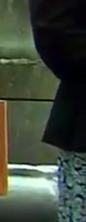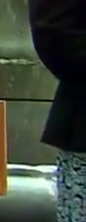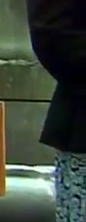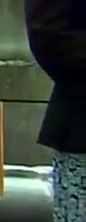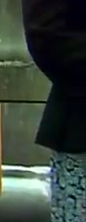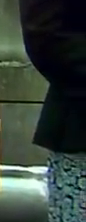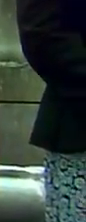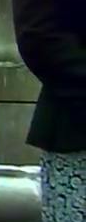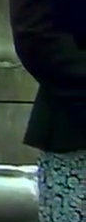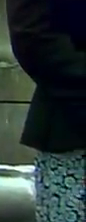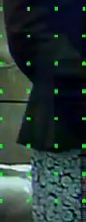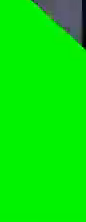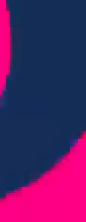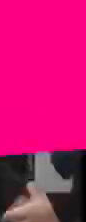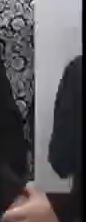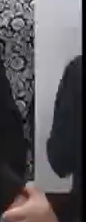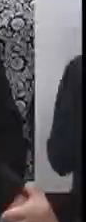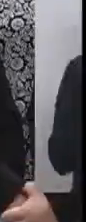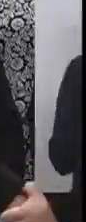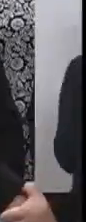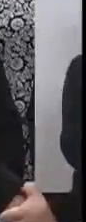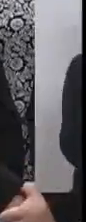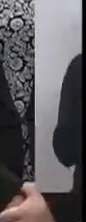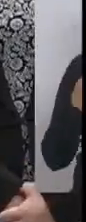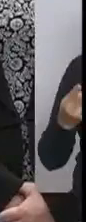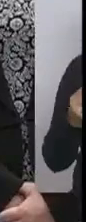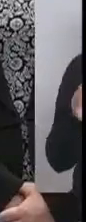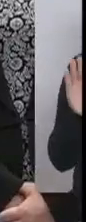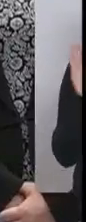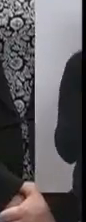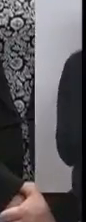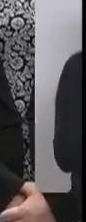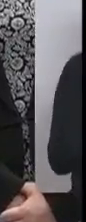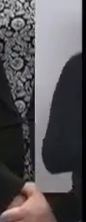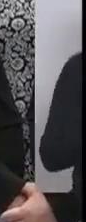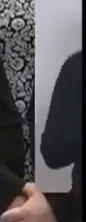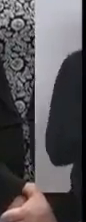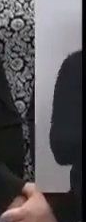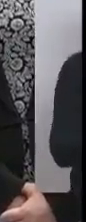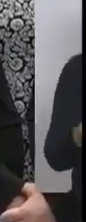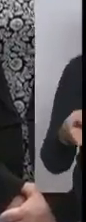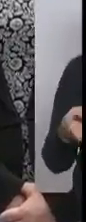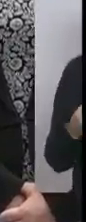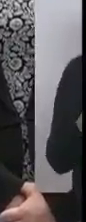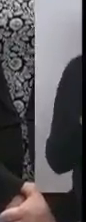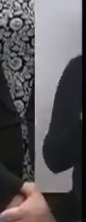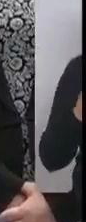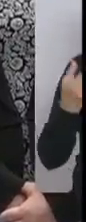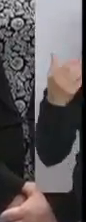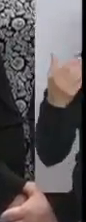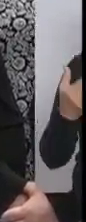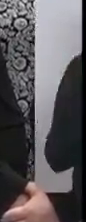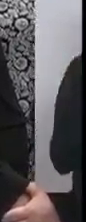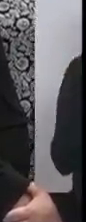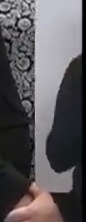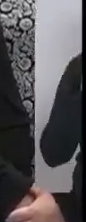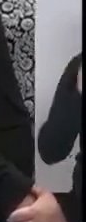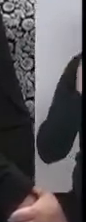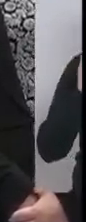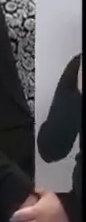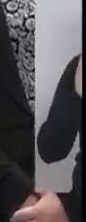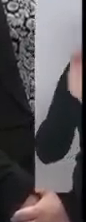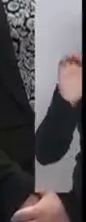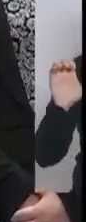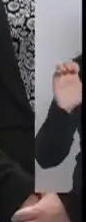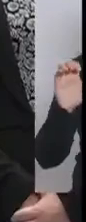distintas propuestas que el gobierno ha tratado de impulsar y siempre se están poniendo trabas. Un ejemplo muy, muy básico. Si